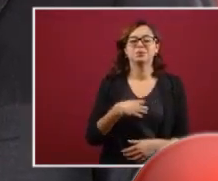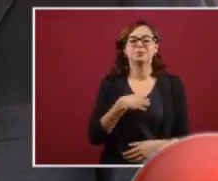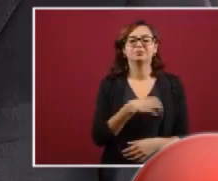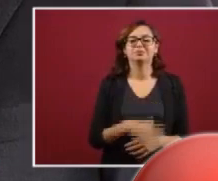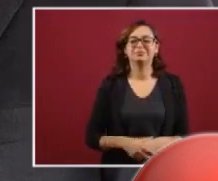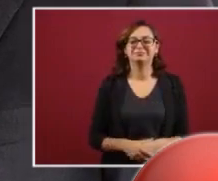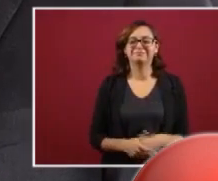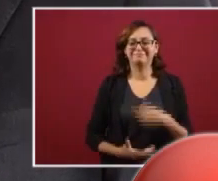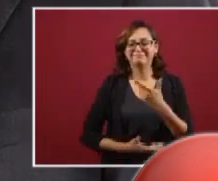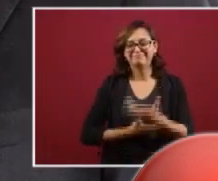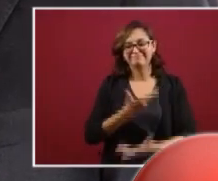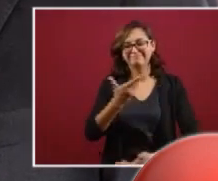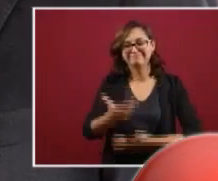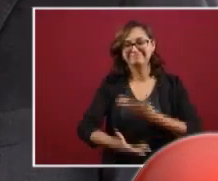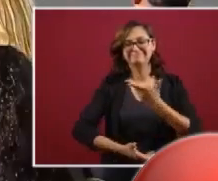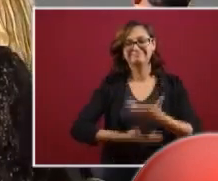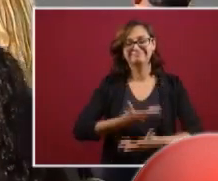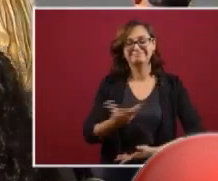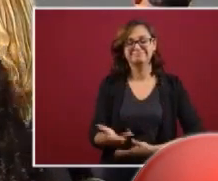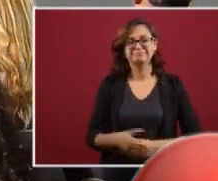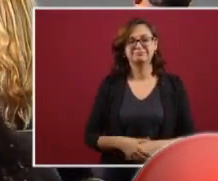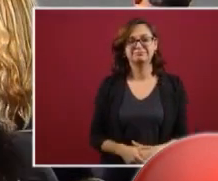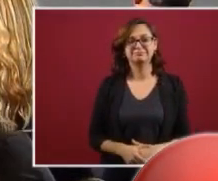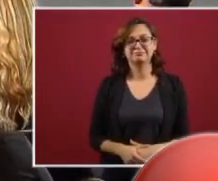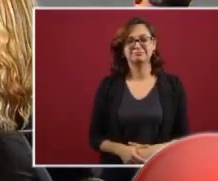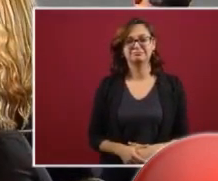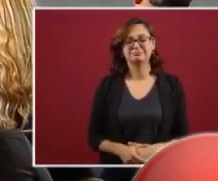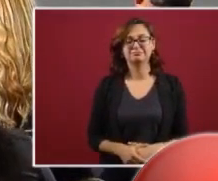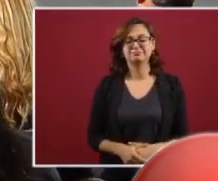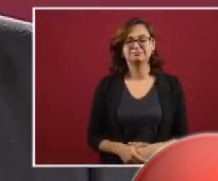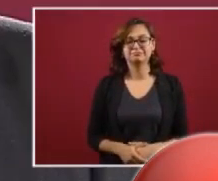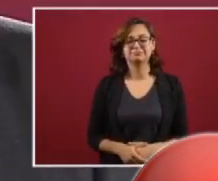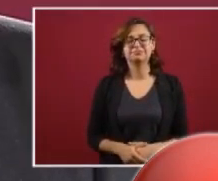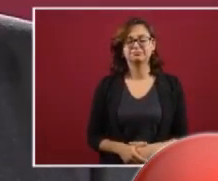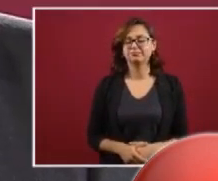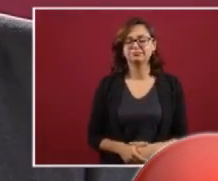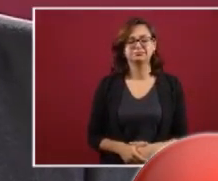y poder servir es